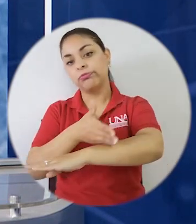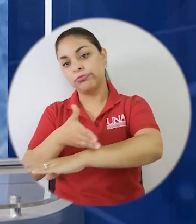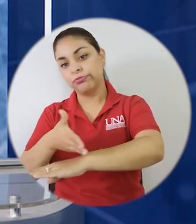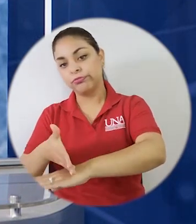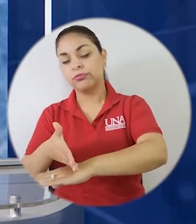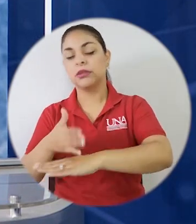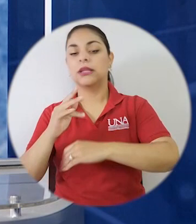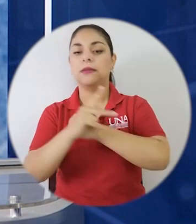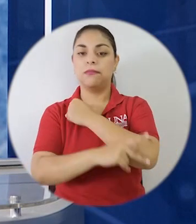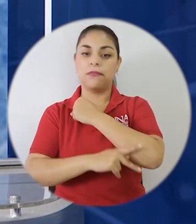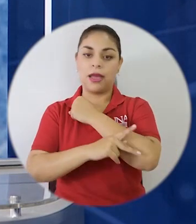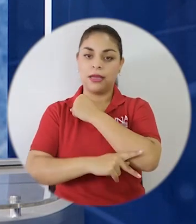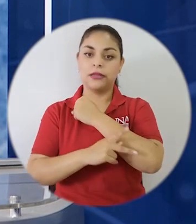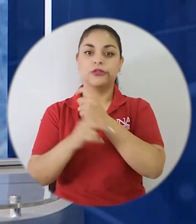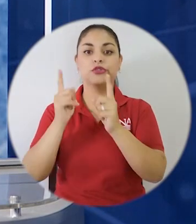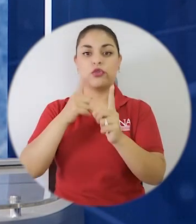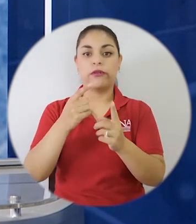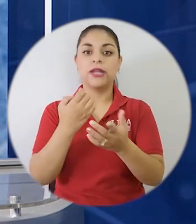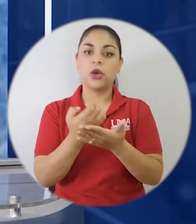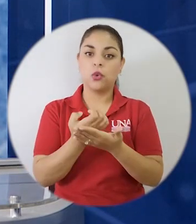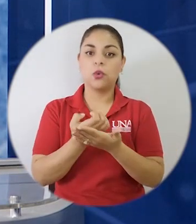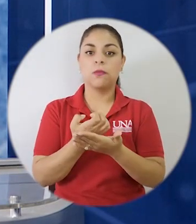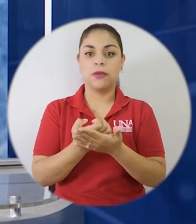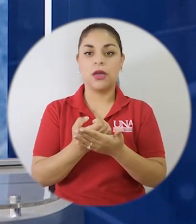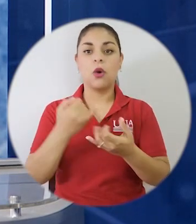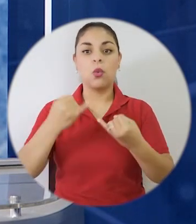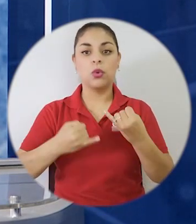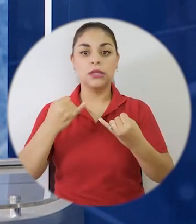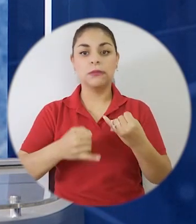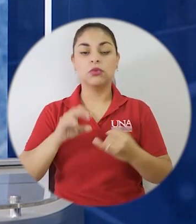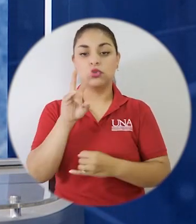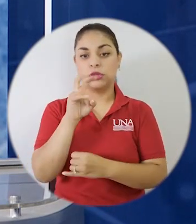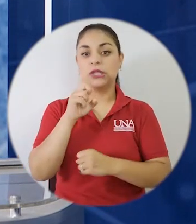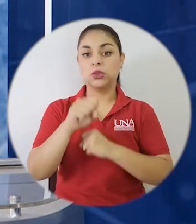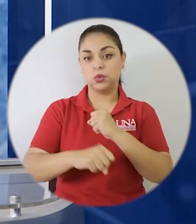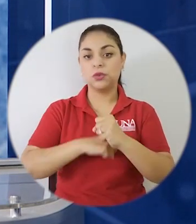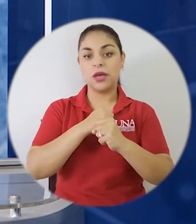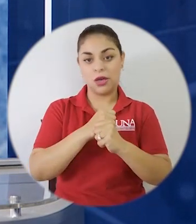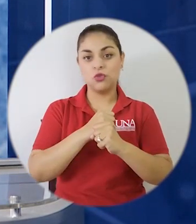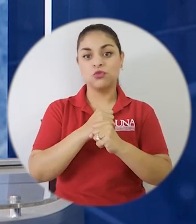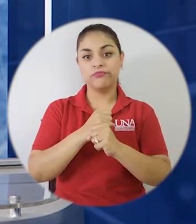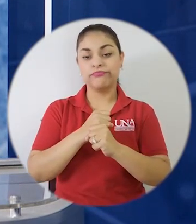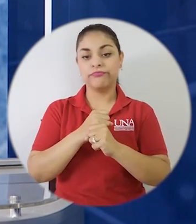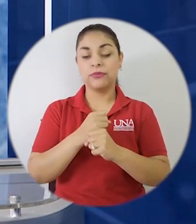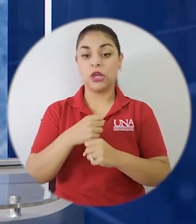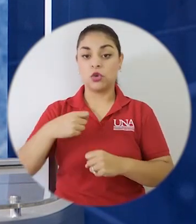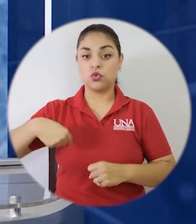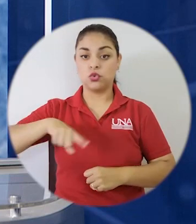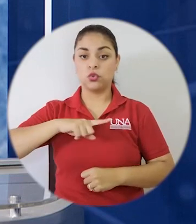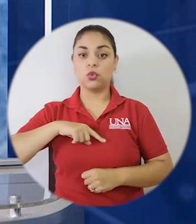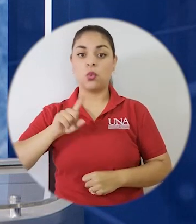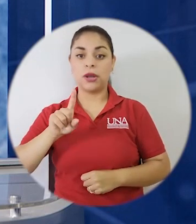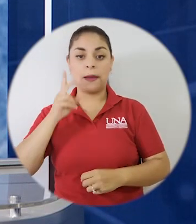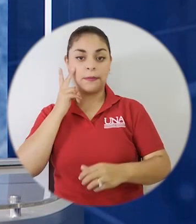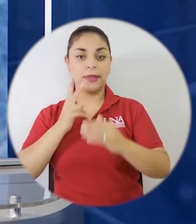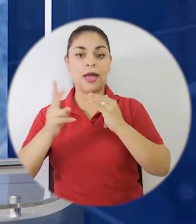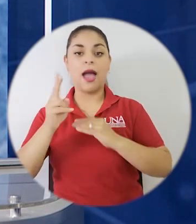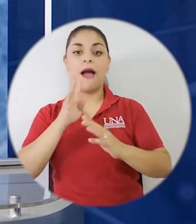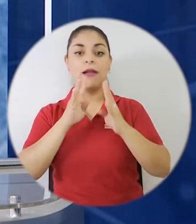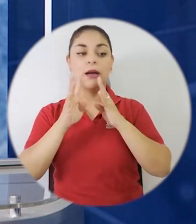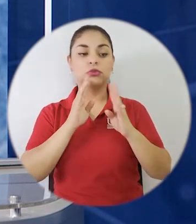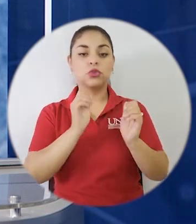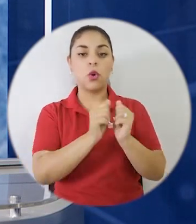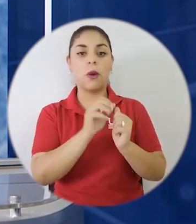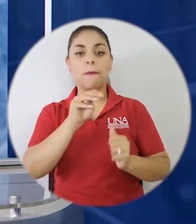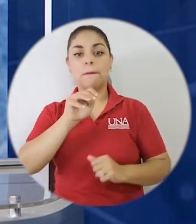país, ¿verdad?, en materia económica en los últimos 200 años. Al respecto, Una Mirada conversó con Martín Parada,